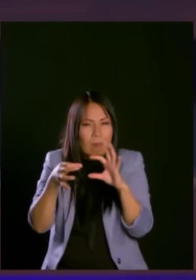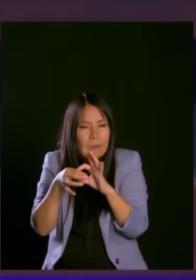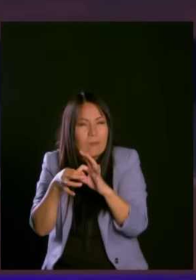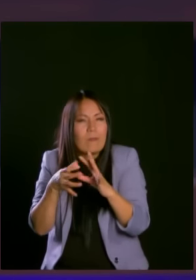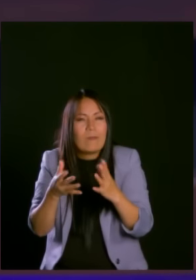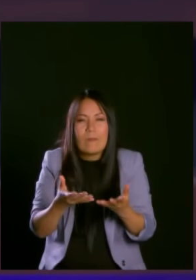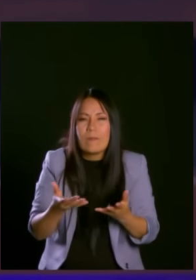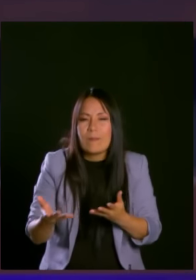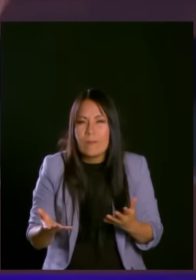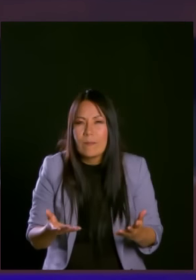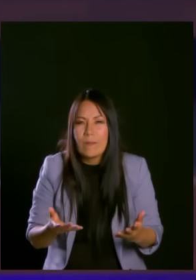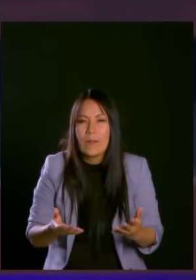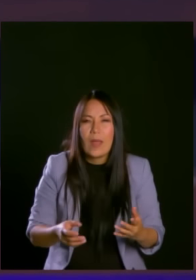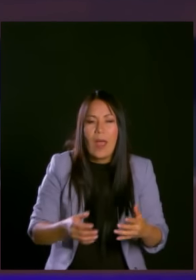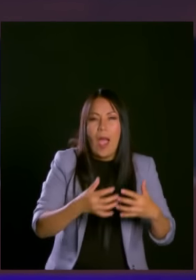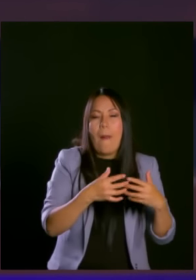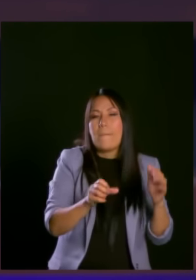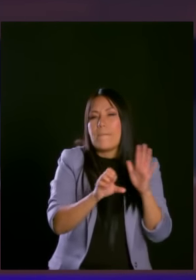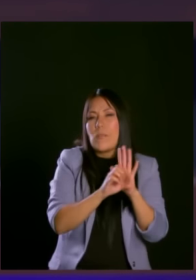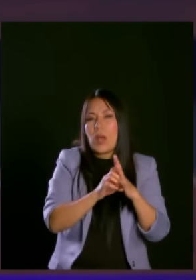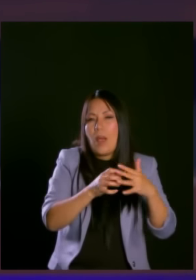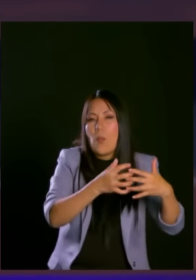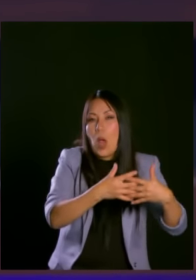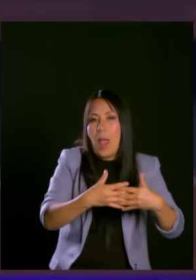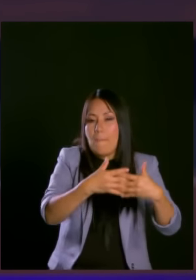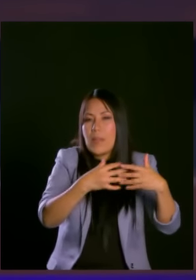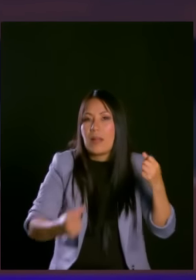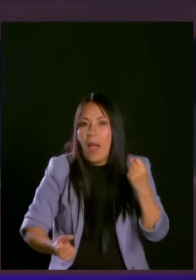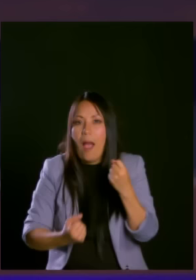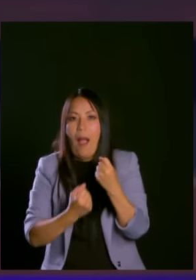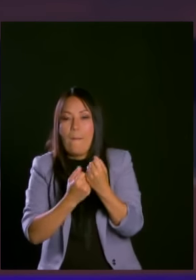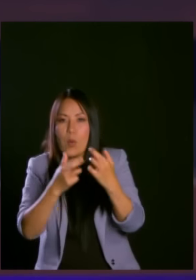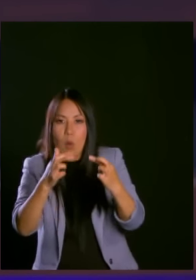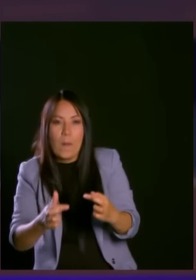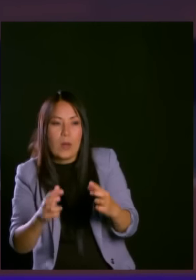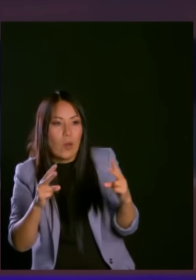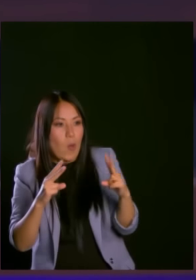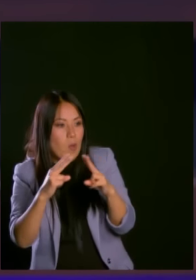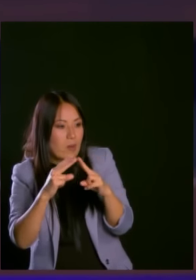con el hecho de que más gente va a conocer a Jesús?